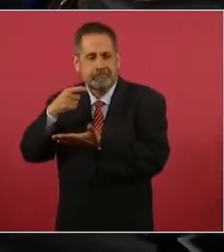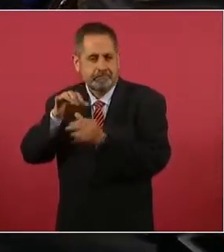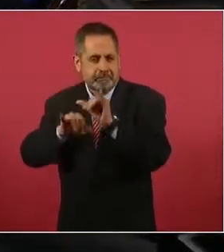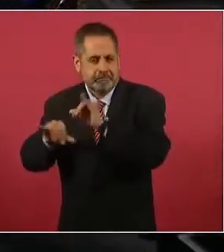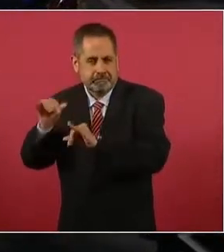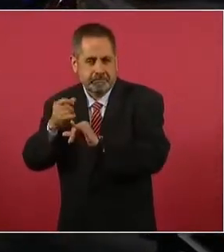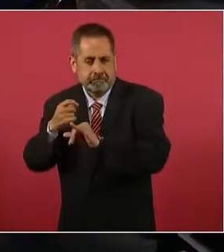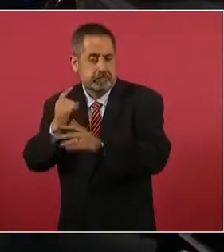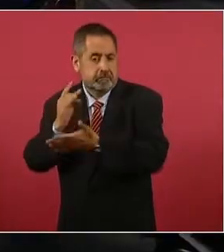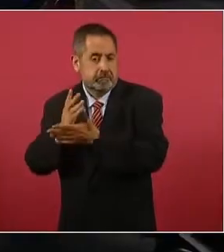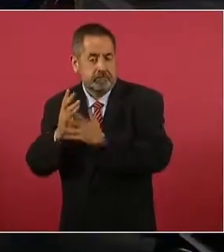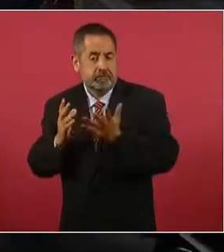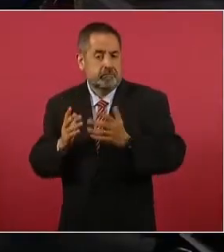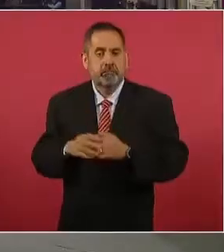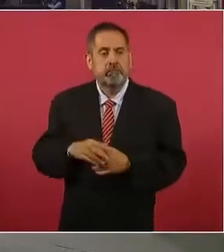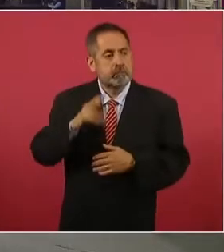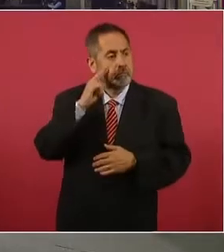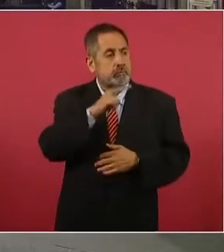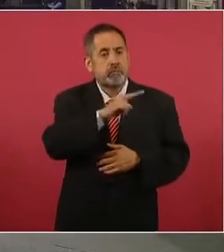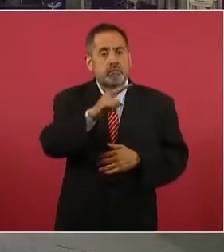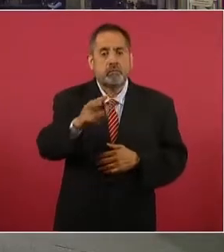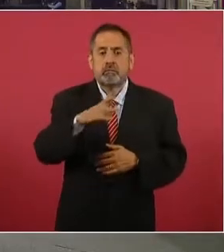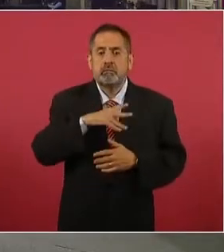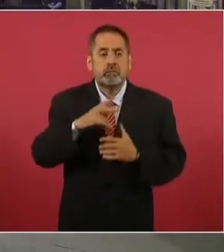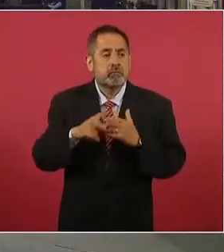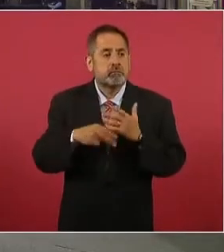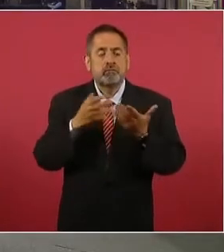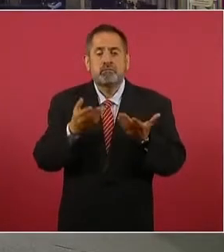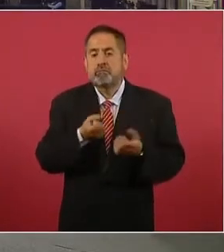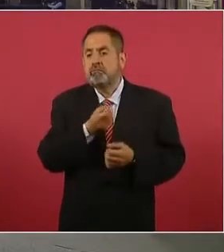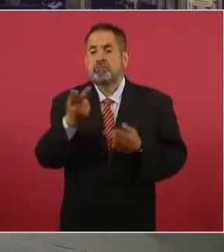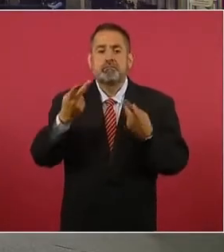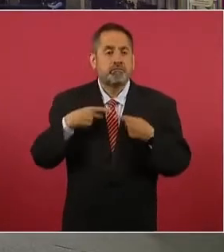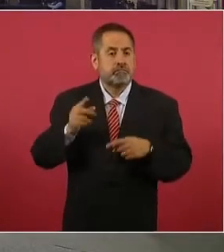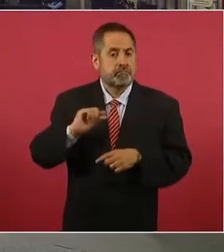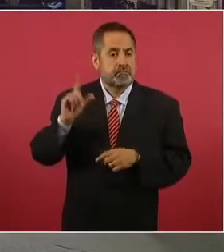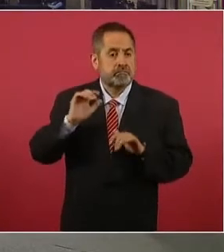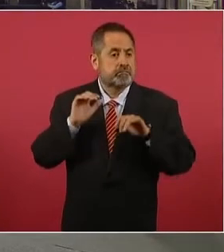las vacantes no vemos oferta para este tipo de especialidades.